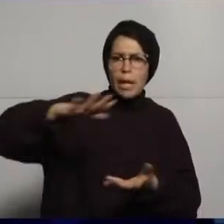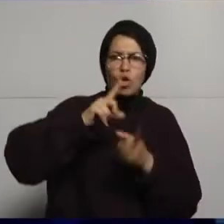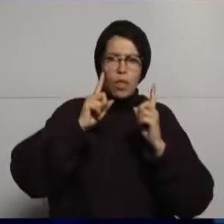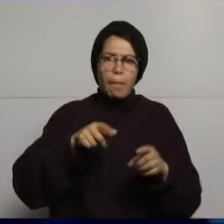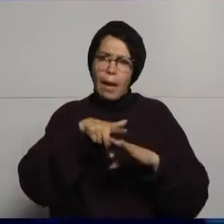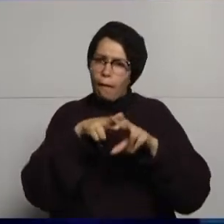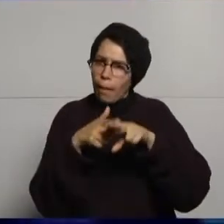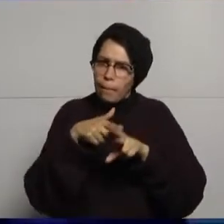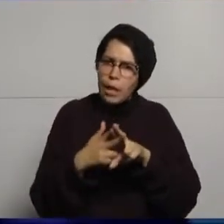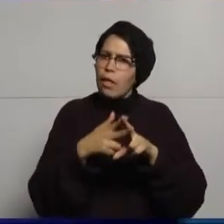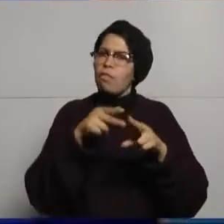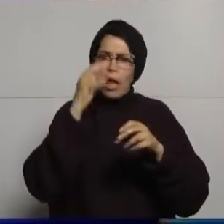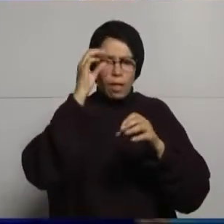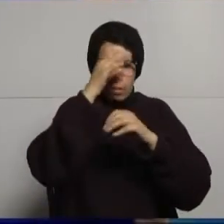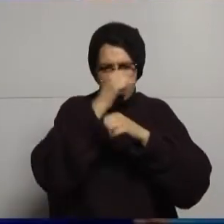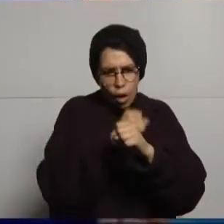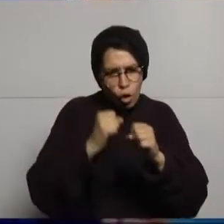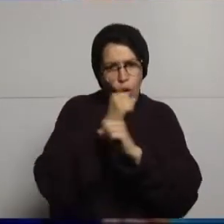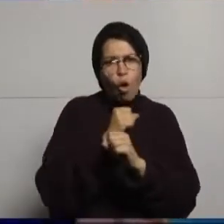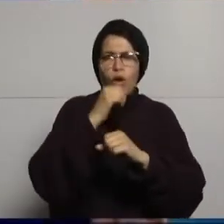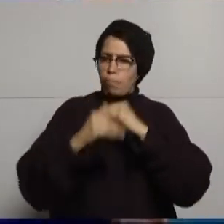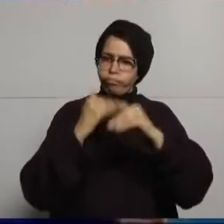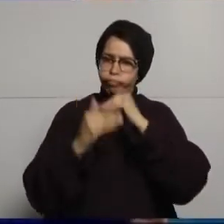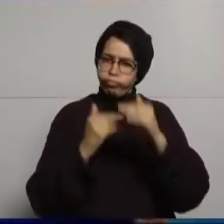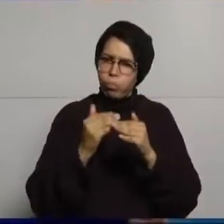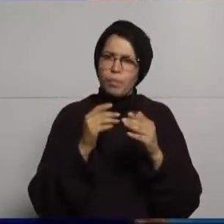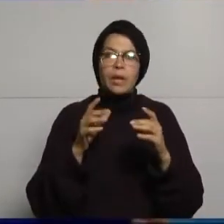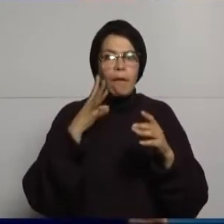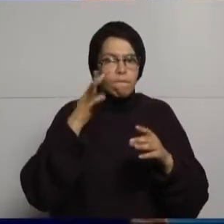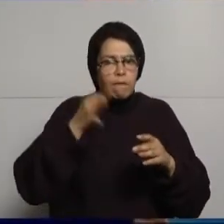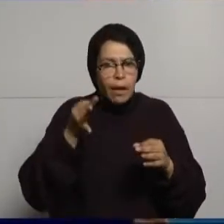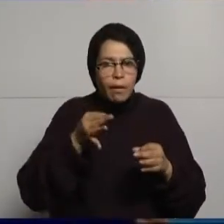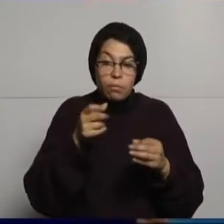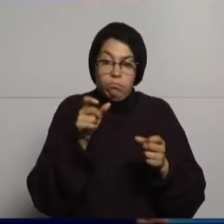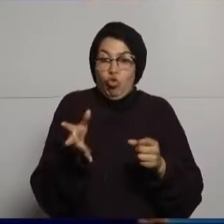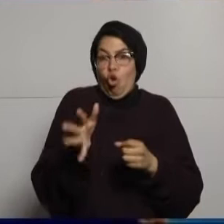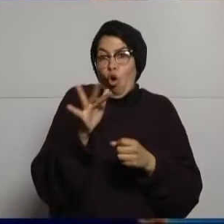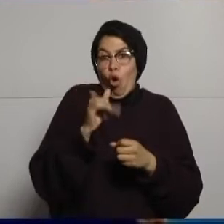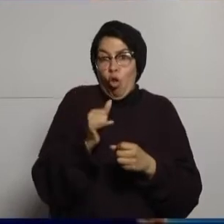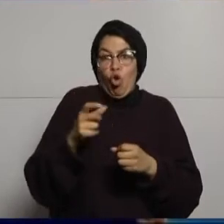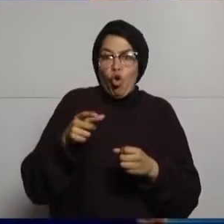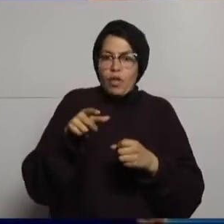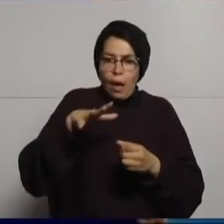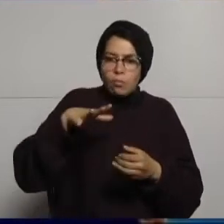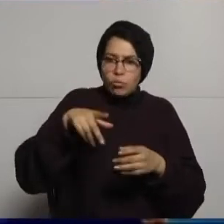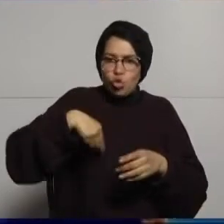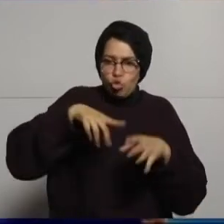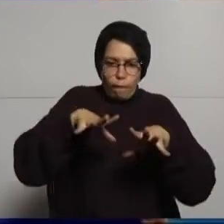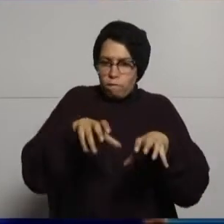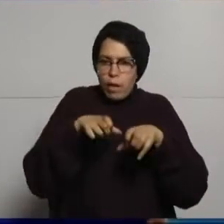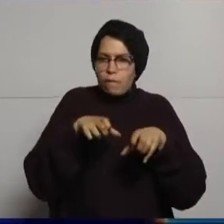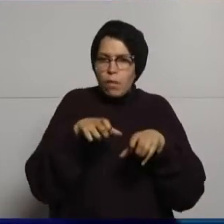tecnológica y no como proceso real de participación de la comunidad en la vida de lo público, pues yo creo que